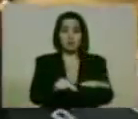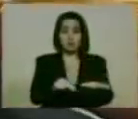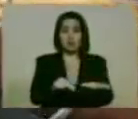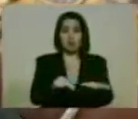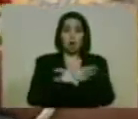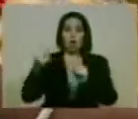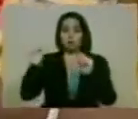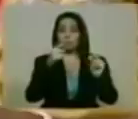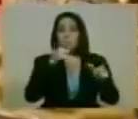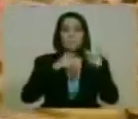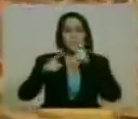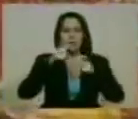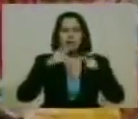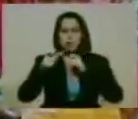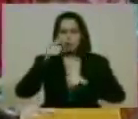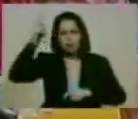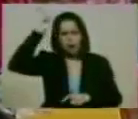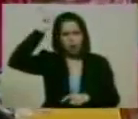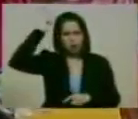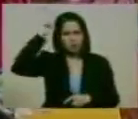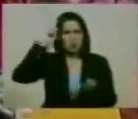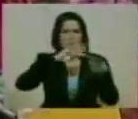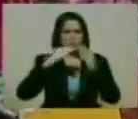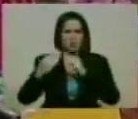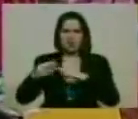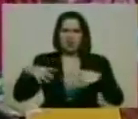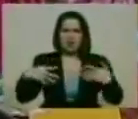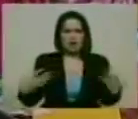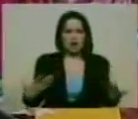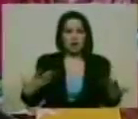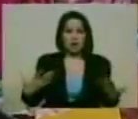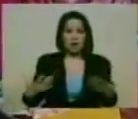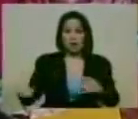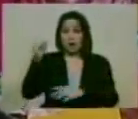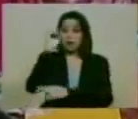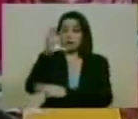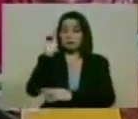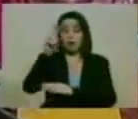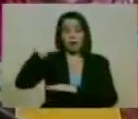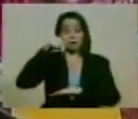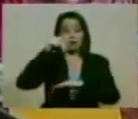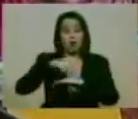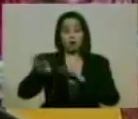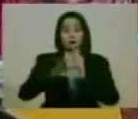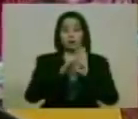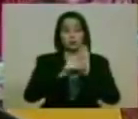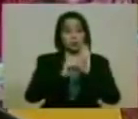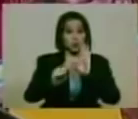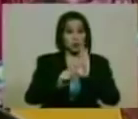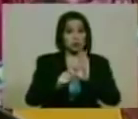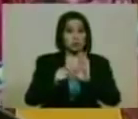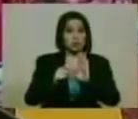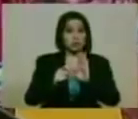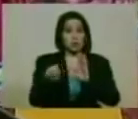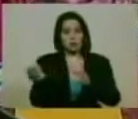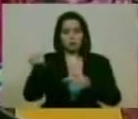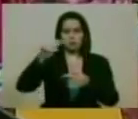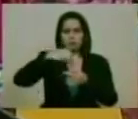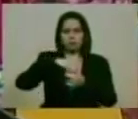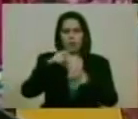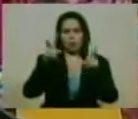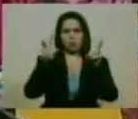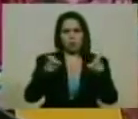previa a los pueblos y comunidades indígenas a través de la Asamblea Nacional Constituyente, que garantiza la incorporación de